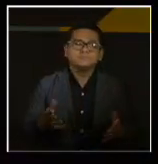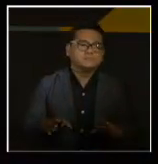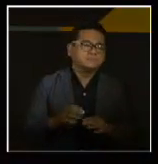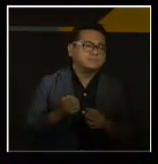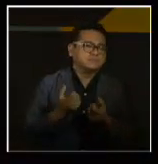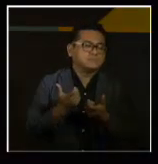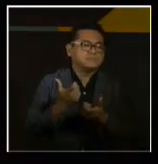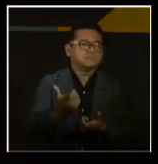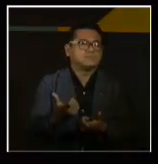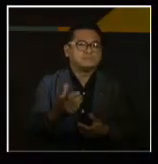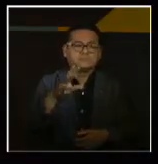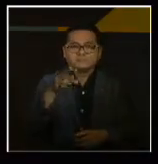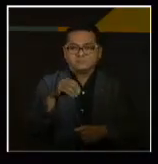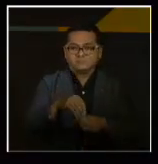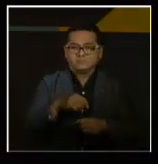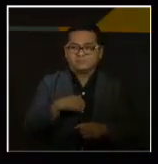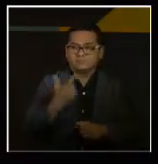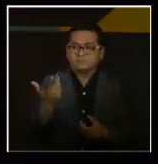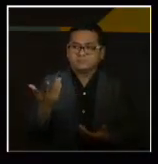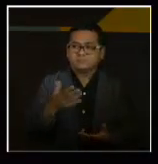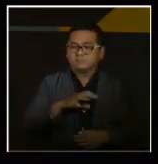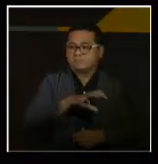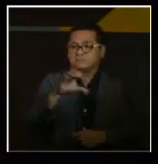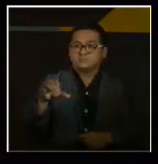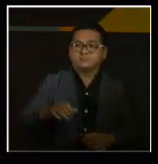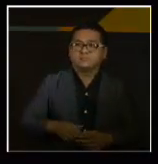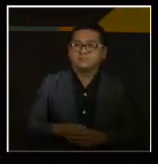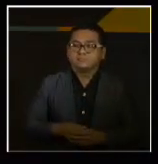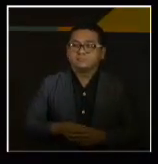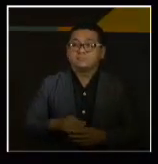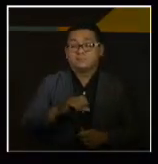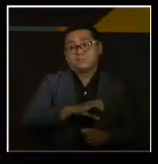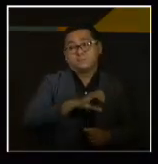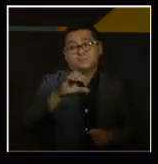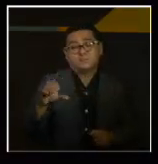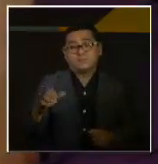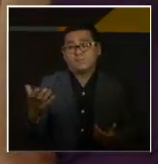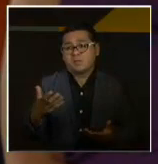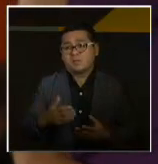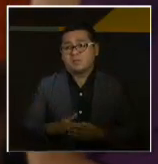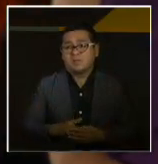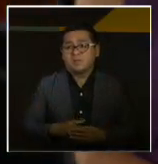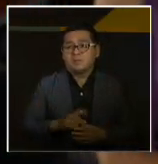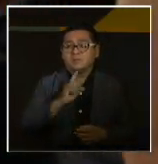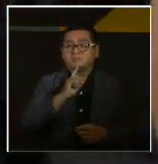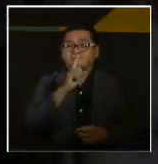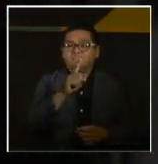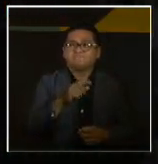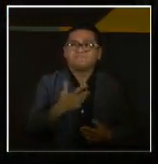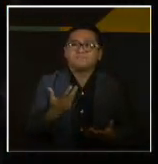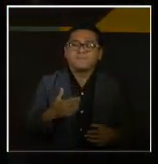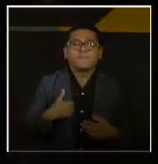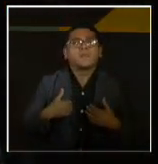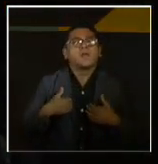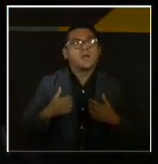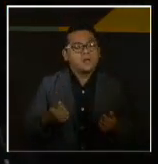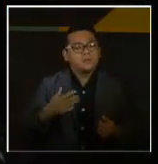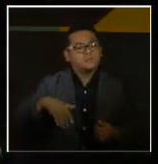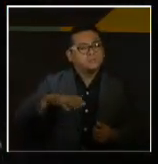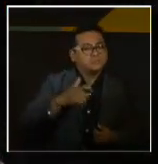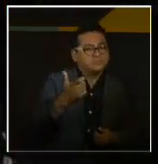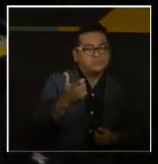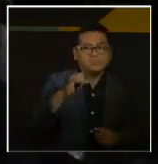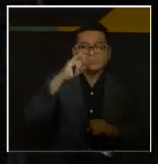de inversión concreta llevaría usted al campo? Al campo, lo hemos hecho, le voy a comentar, tenemos la capacidad de buscar